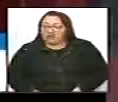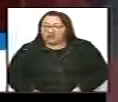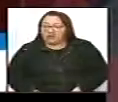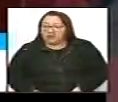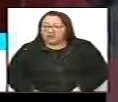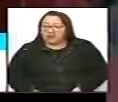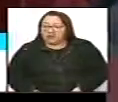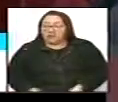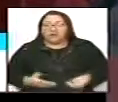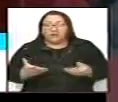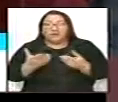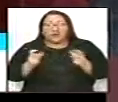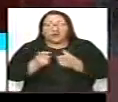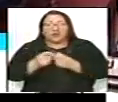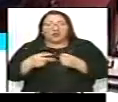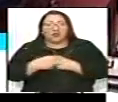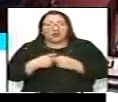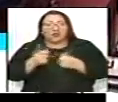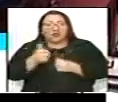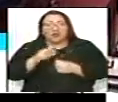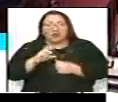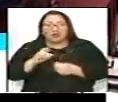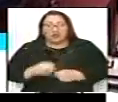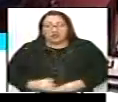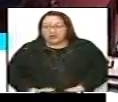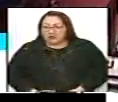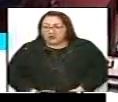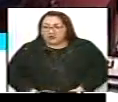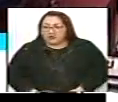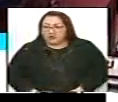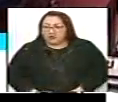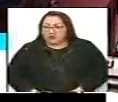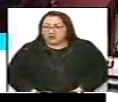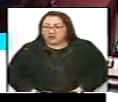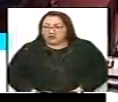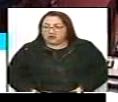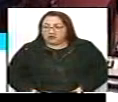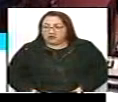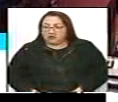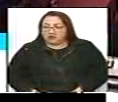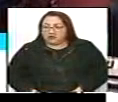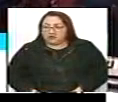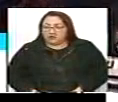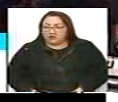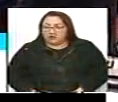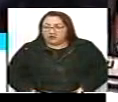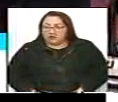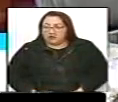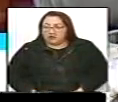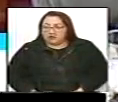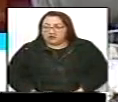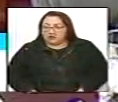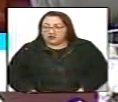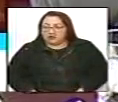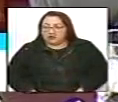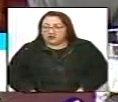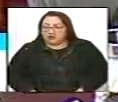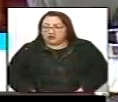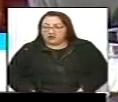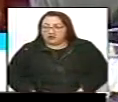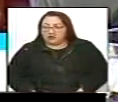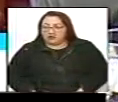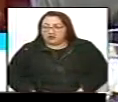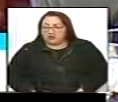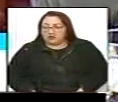Congresista Richard Arce, presidente. Congresista Arce, tiene la interrupción. Gracias, presidente. Vamos a